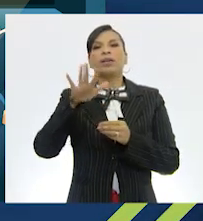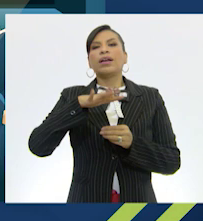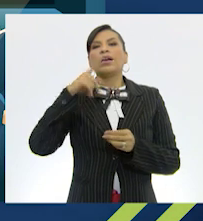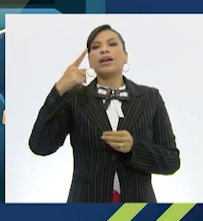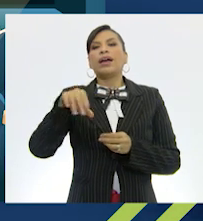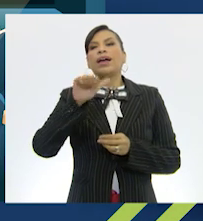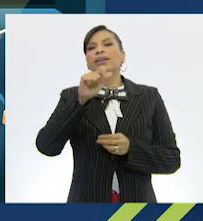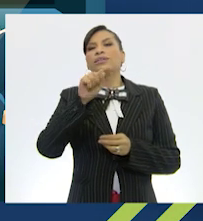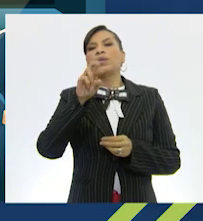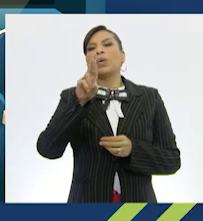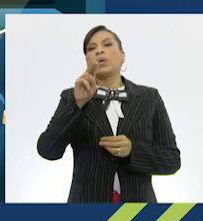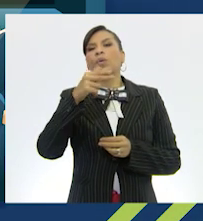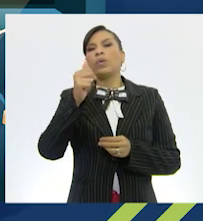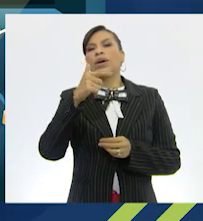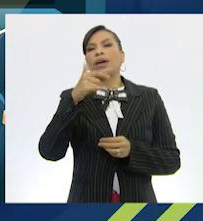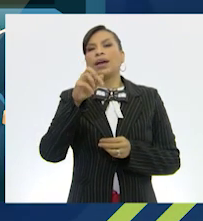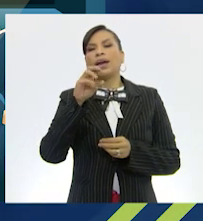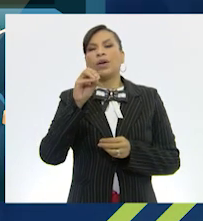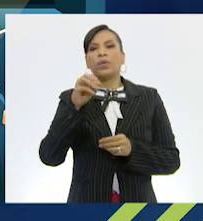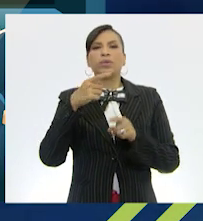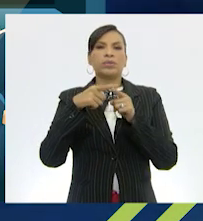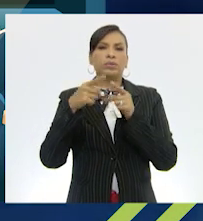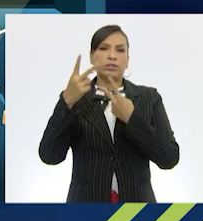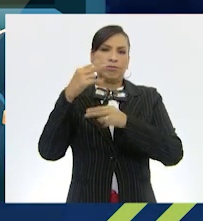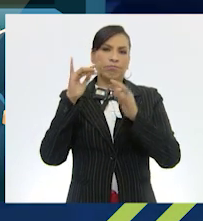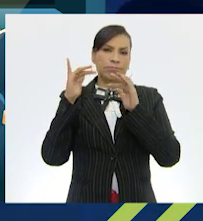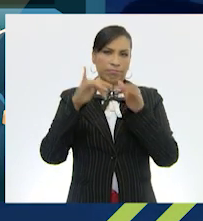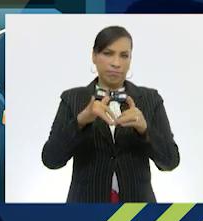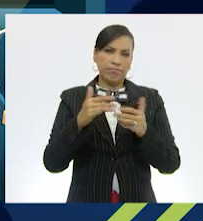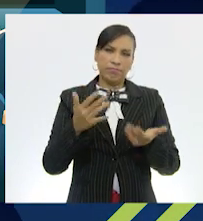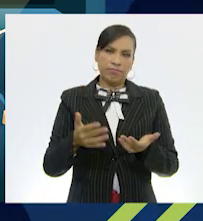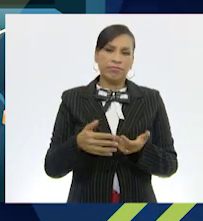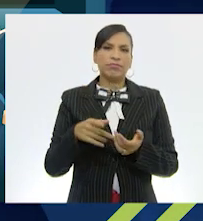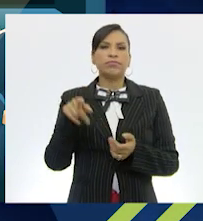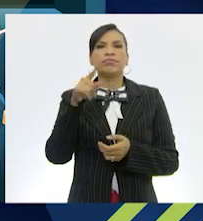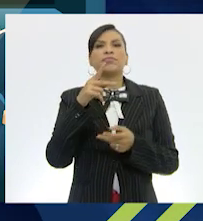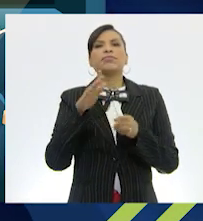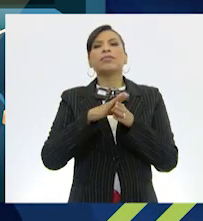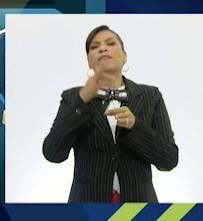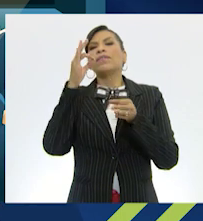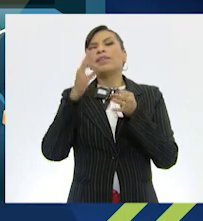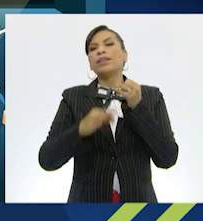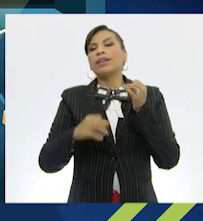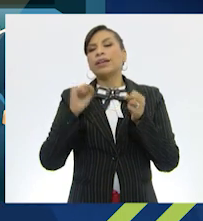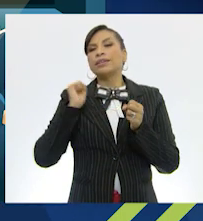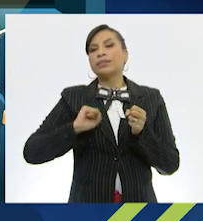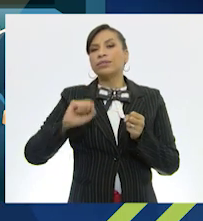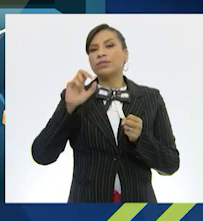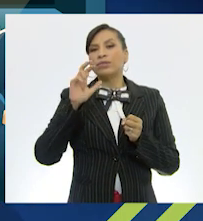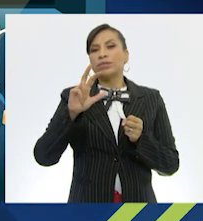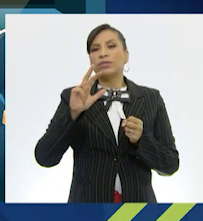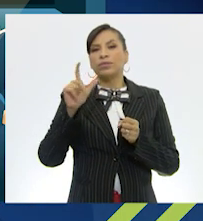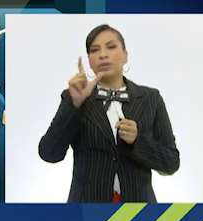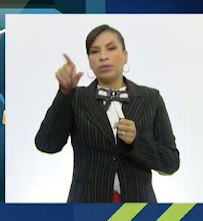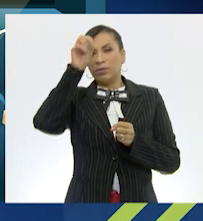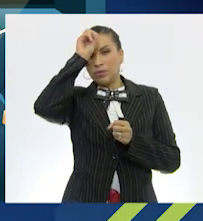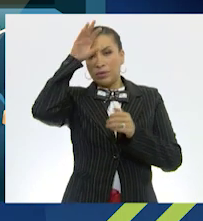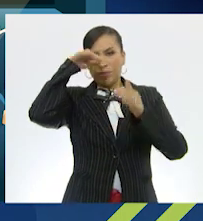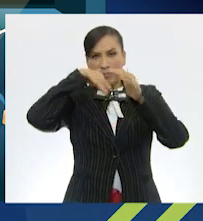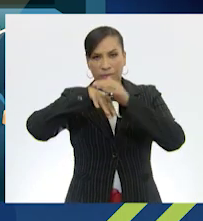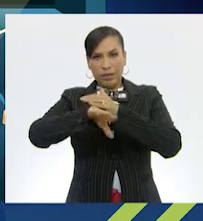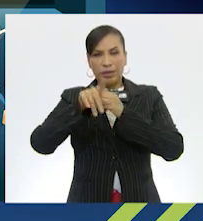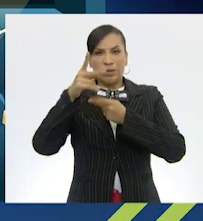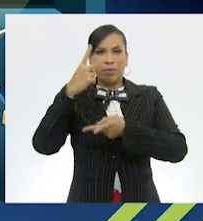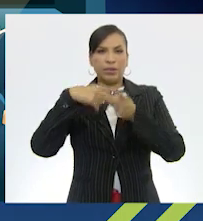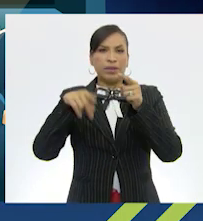Austrohúngaro. Eran técnicos en minería, ¿no? Justo a finales del 18, cuando la minería